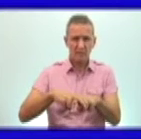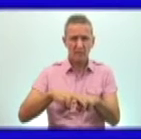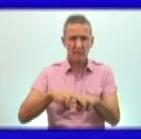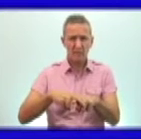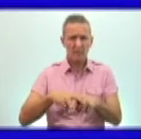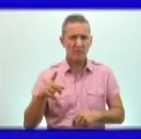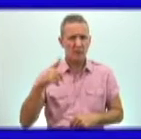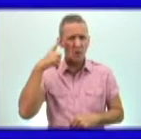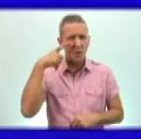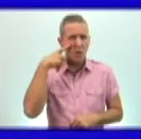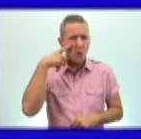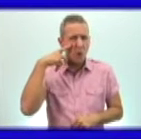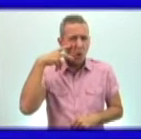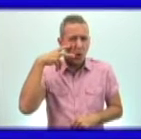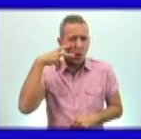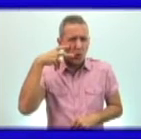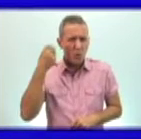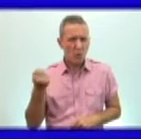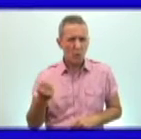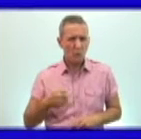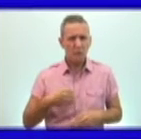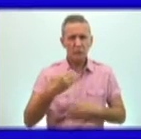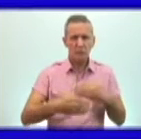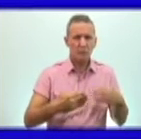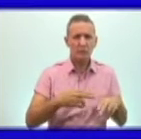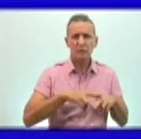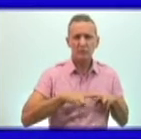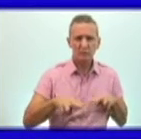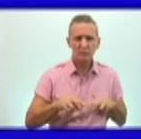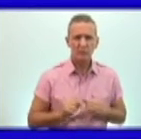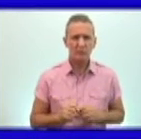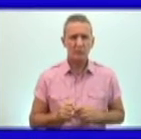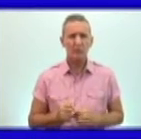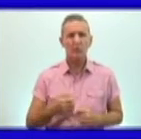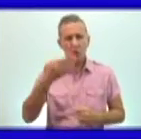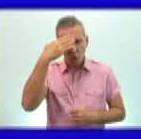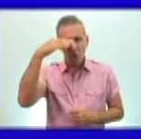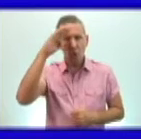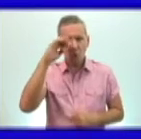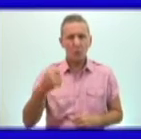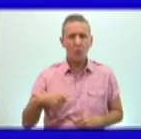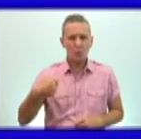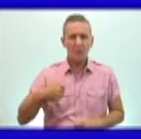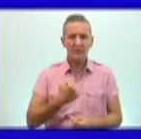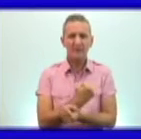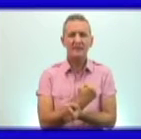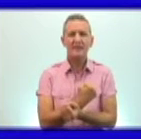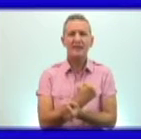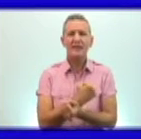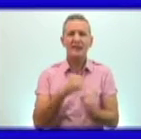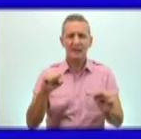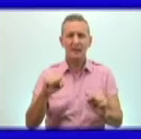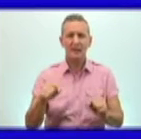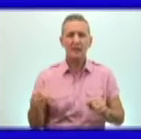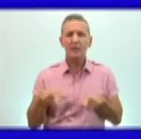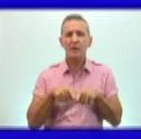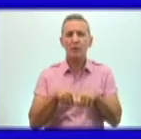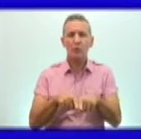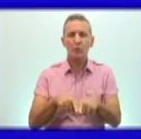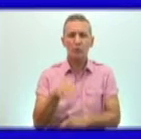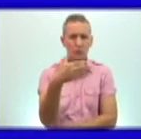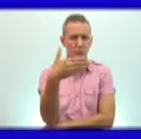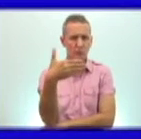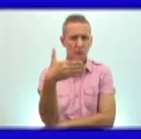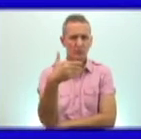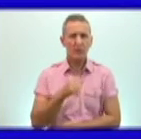porque Cuba no puede ser libre sobre la bandera. Cuba tiene que ser libre con la bandera, con la independencia